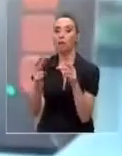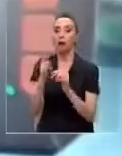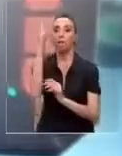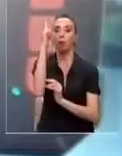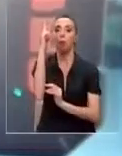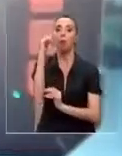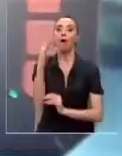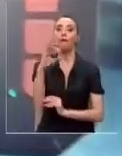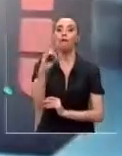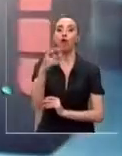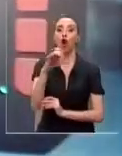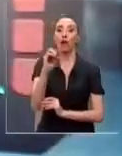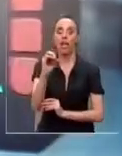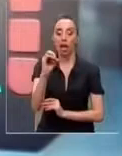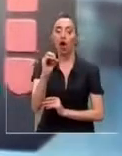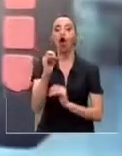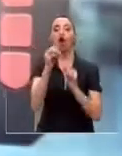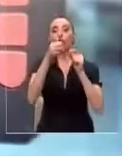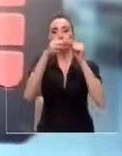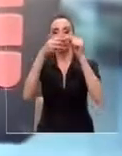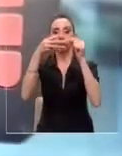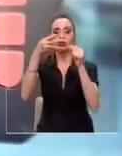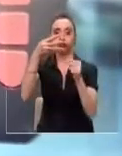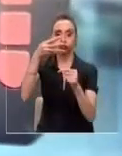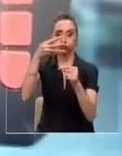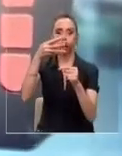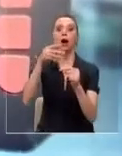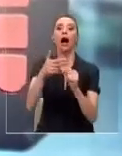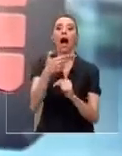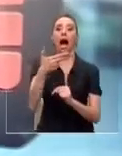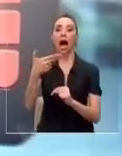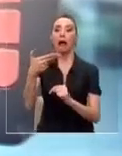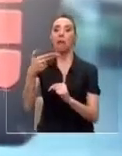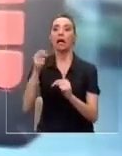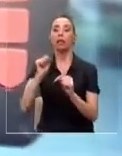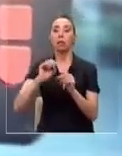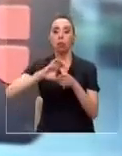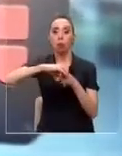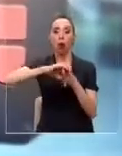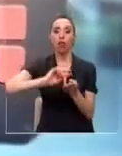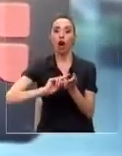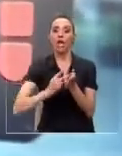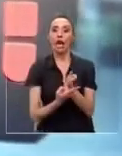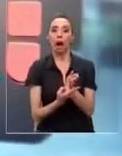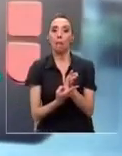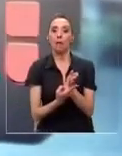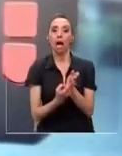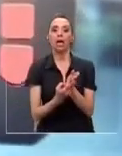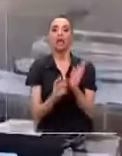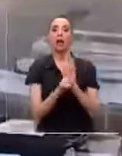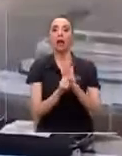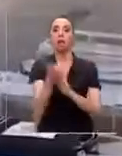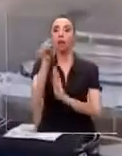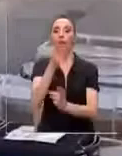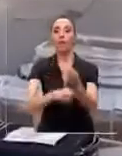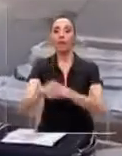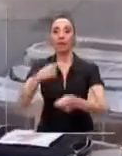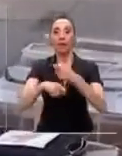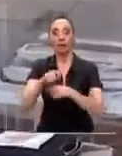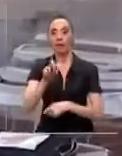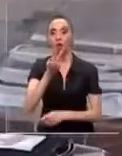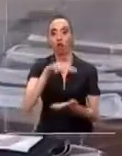fogueo. Incluye una lista de armas que son altamente adaptables y que no van a poder ser comercializadas.